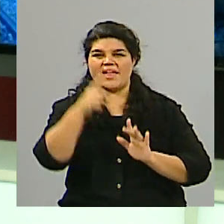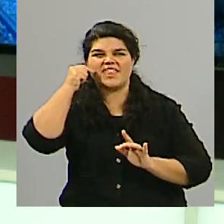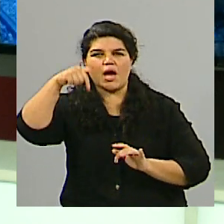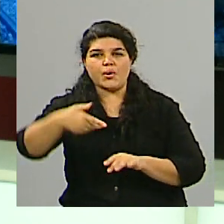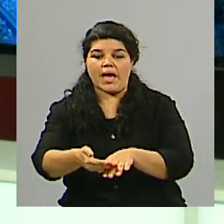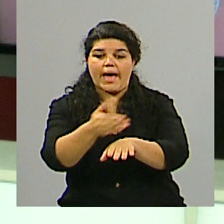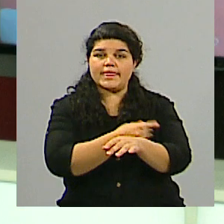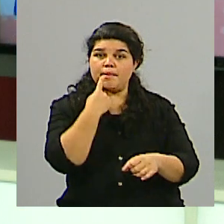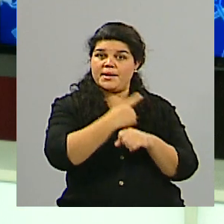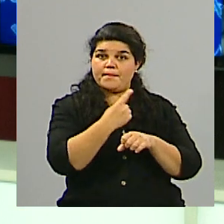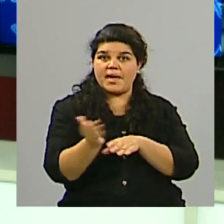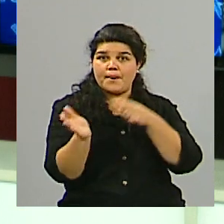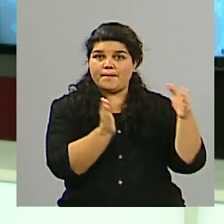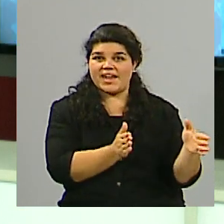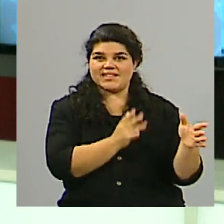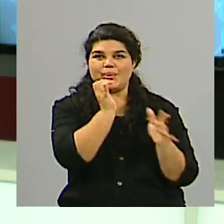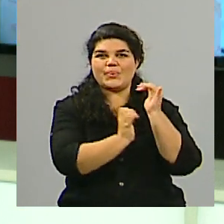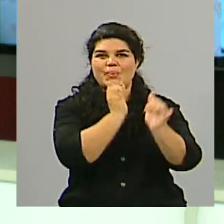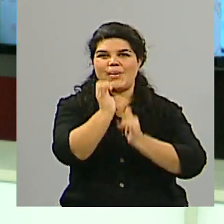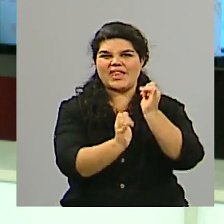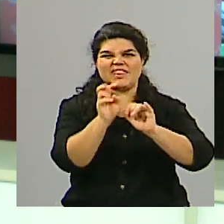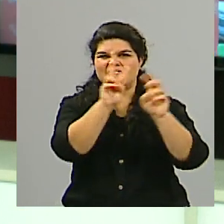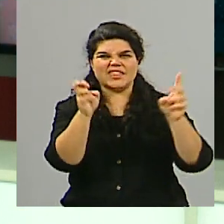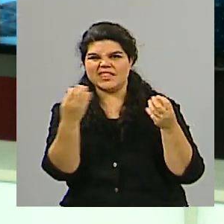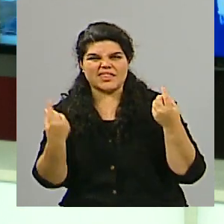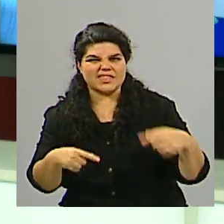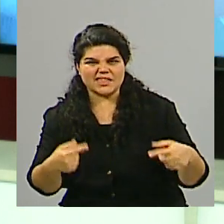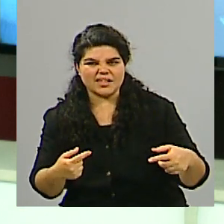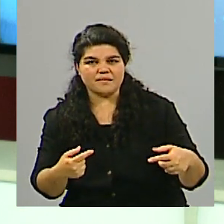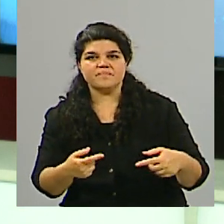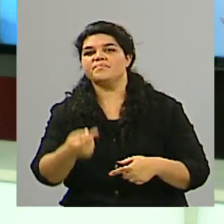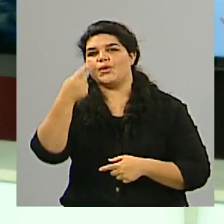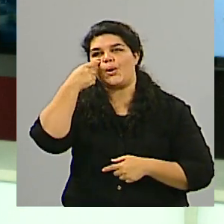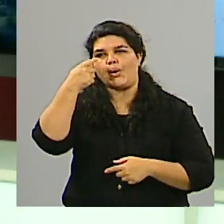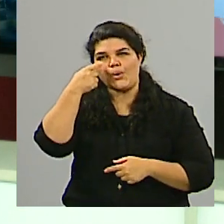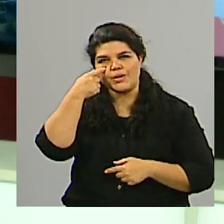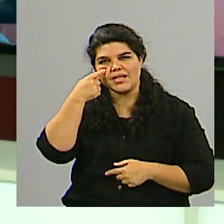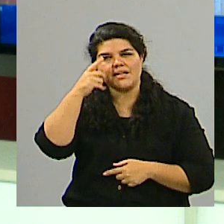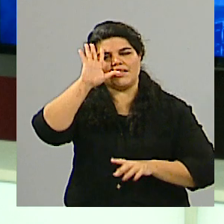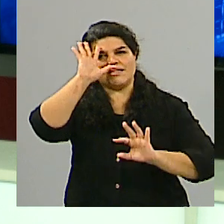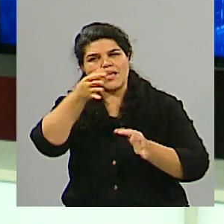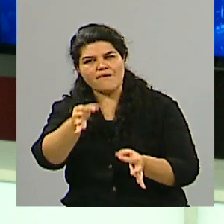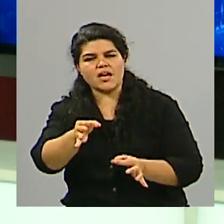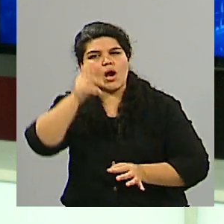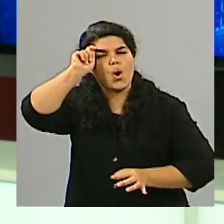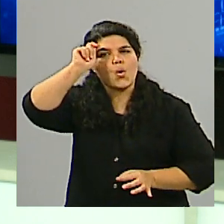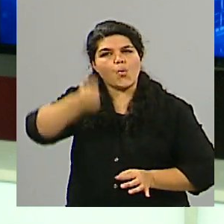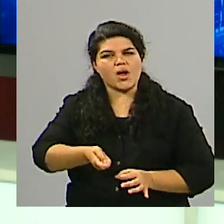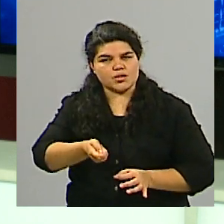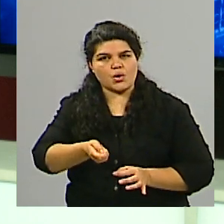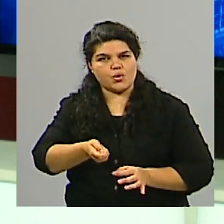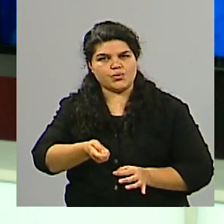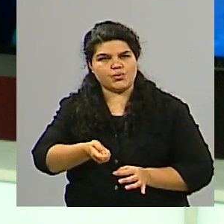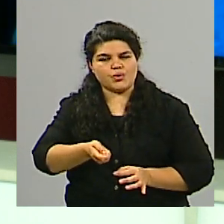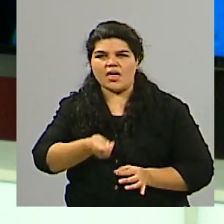primer bloque, que es conocer un poco los fallos judiciales que enseñan, en